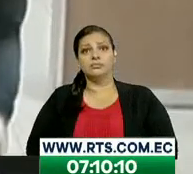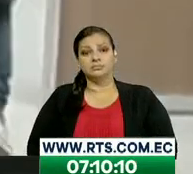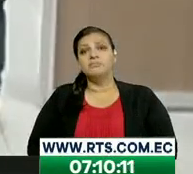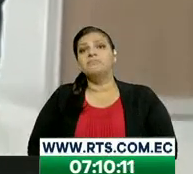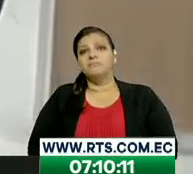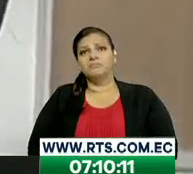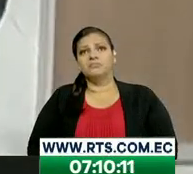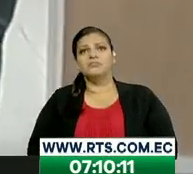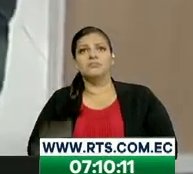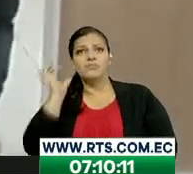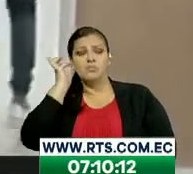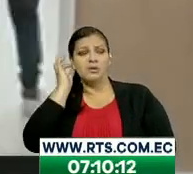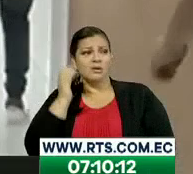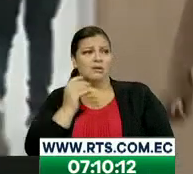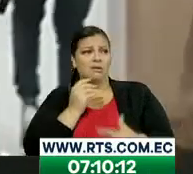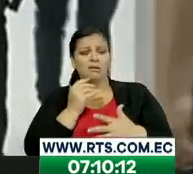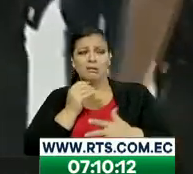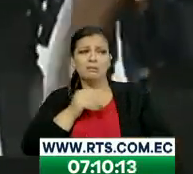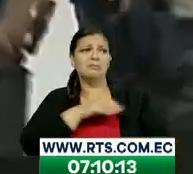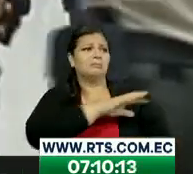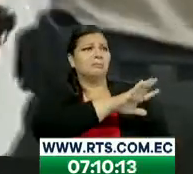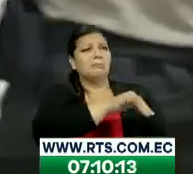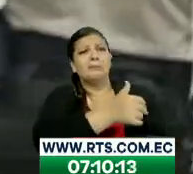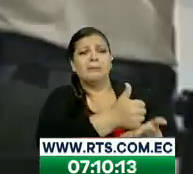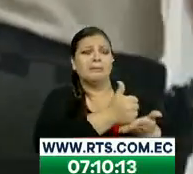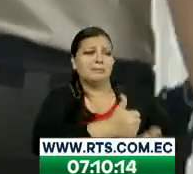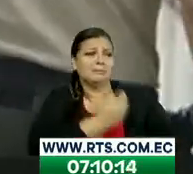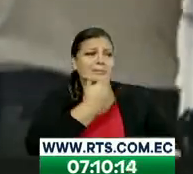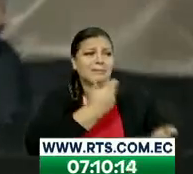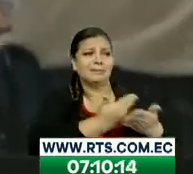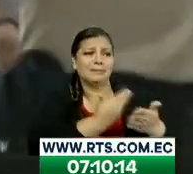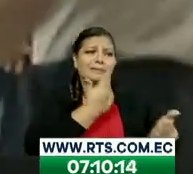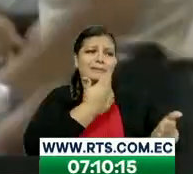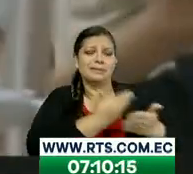la calle. Lo considera un sujeto peligroso, informó Charlie Pisa.